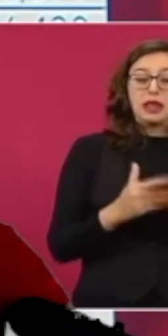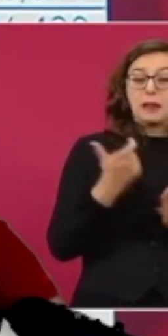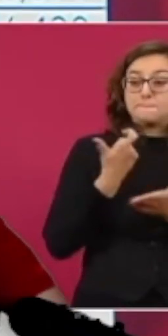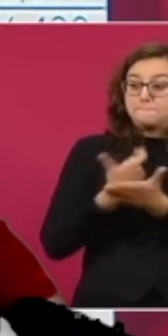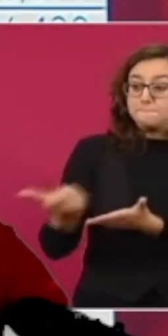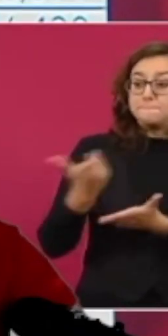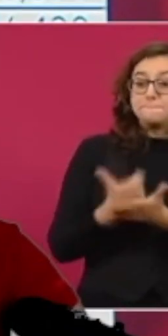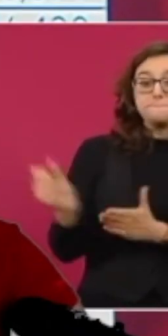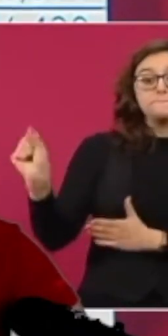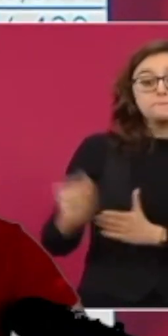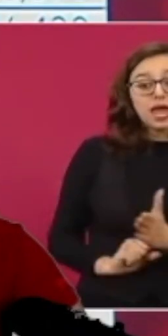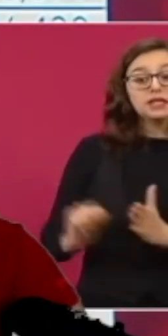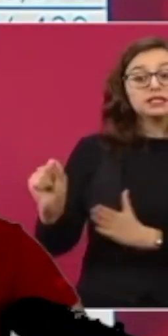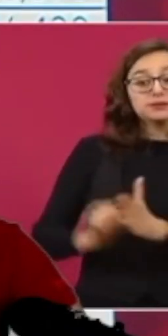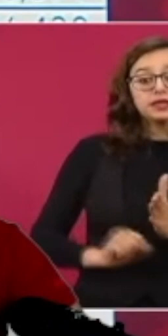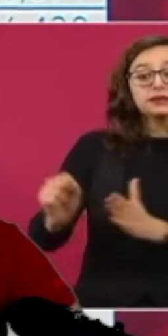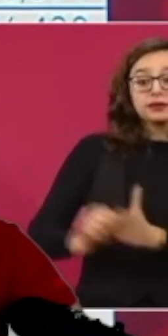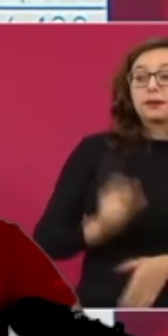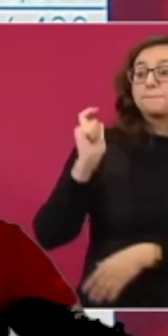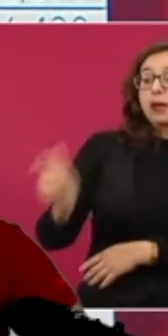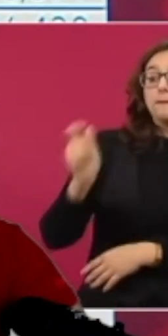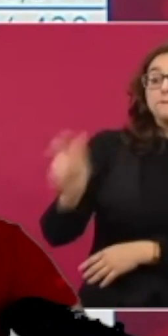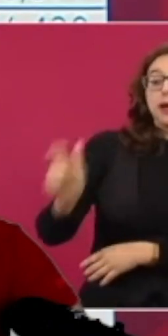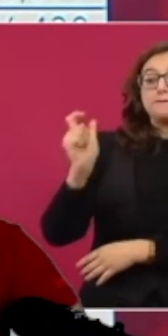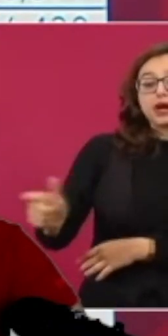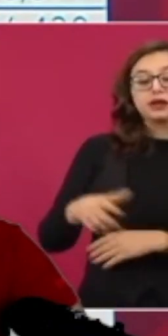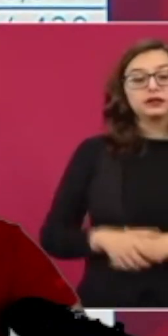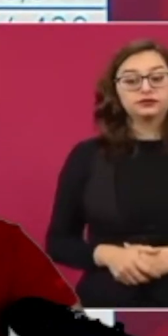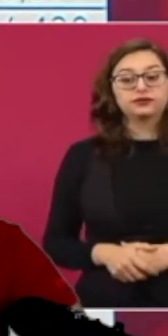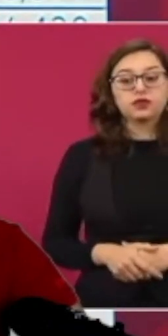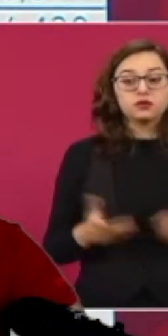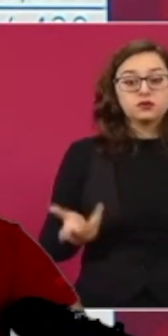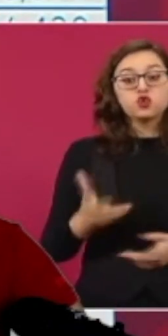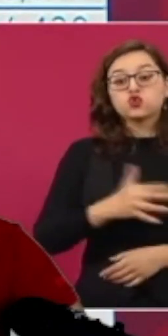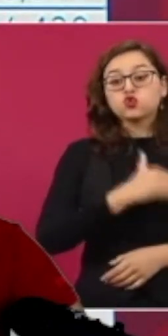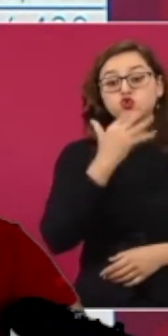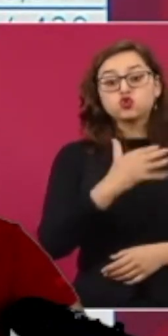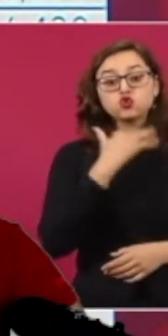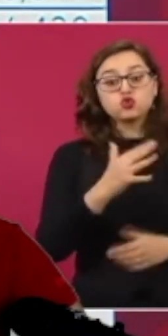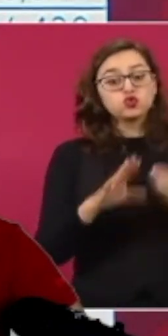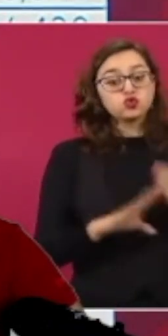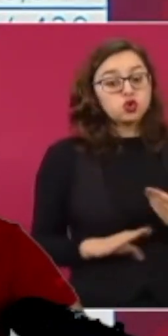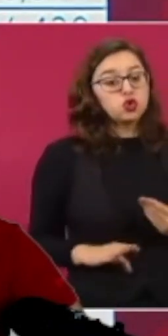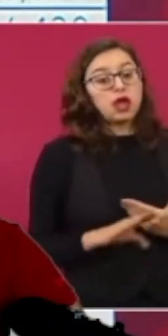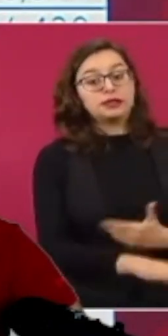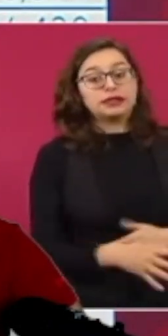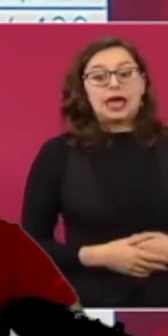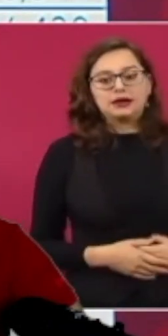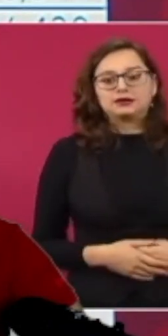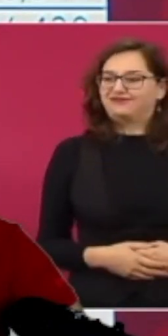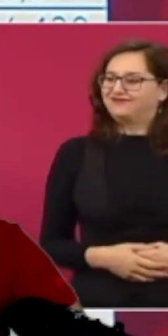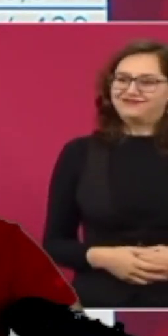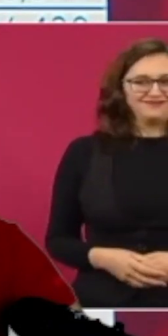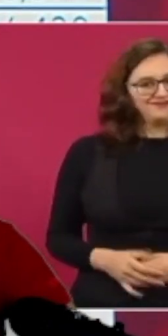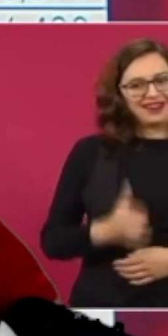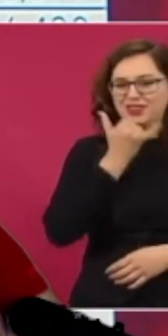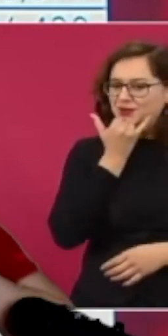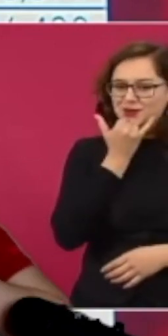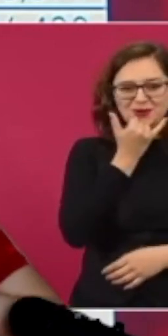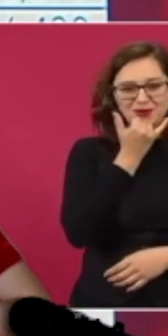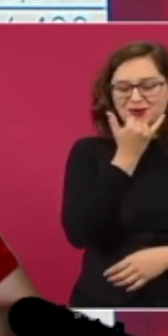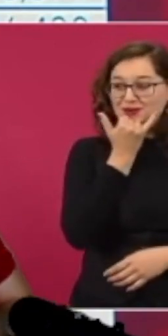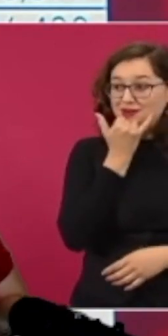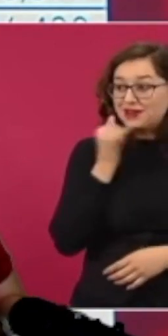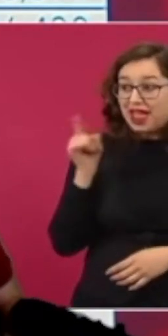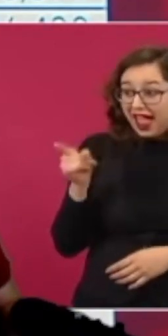No, decían, es para que no se corrompan. No, el que se atreve a cobrar 600,000 pesos mensuales de sueldo en el